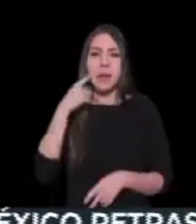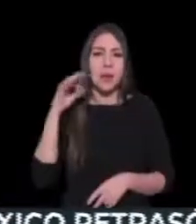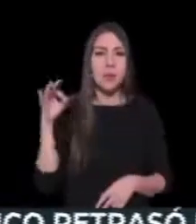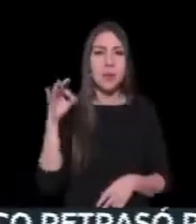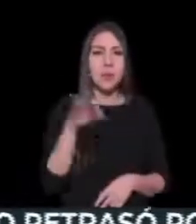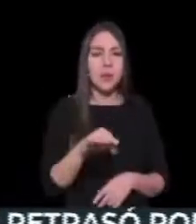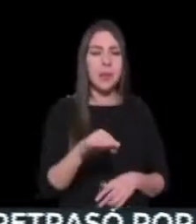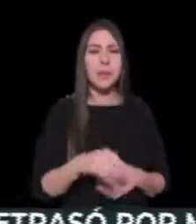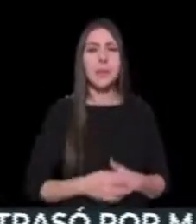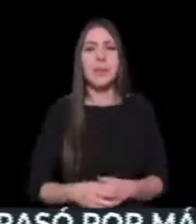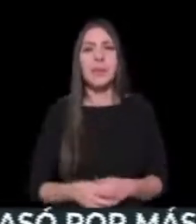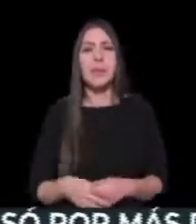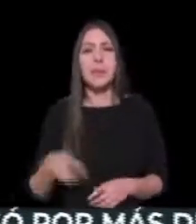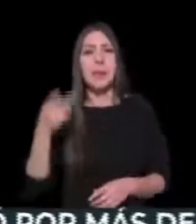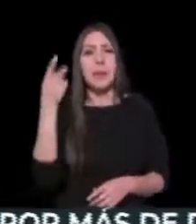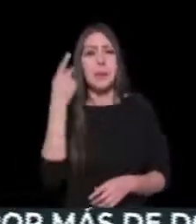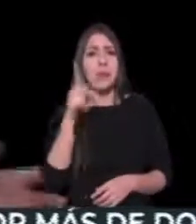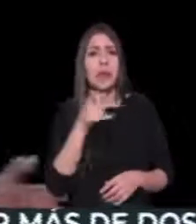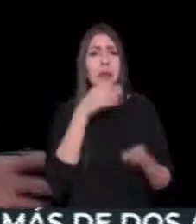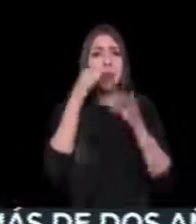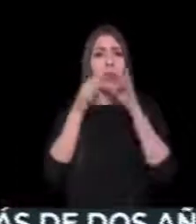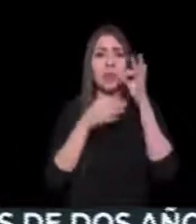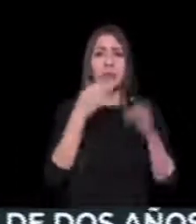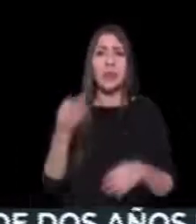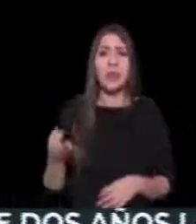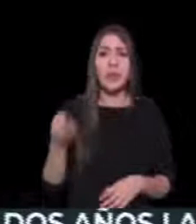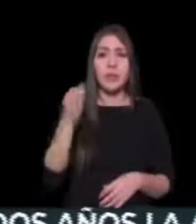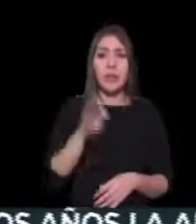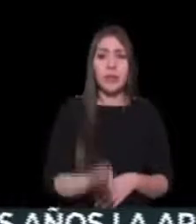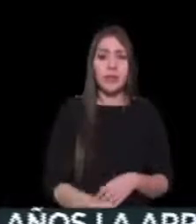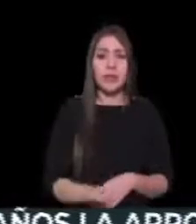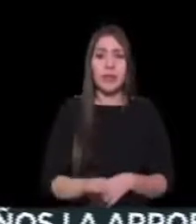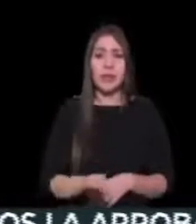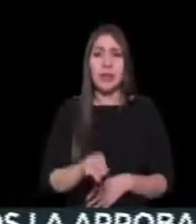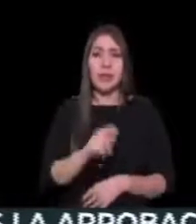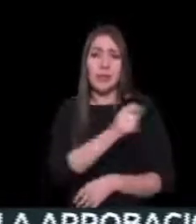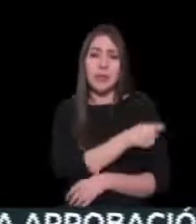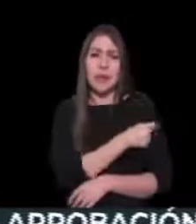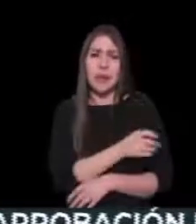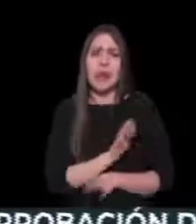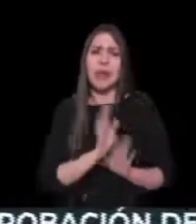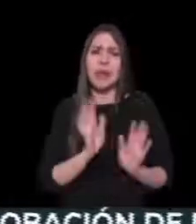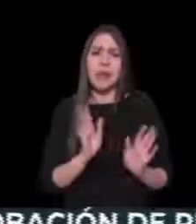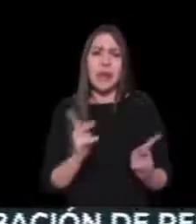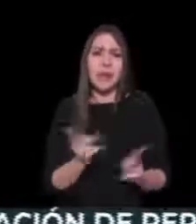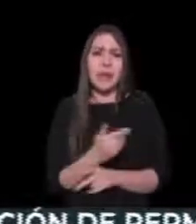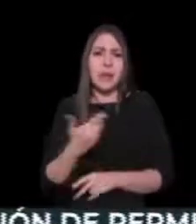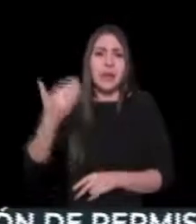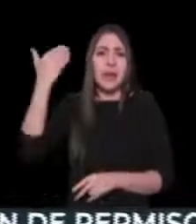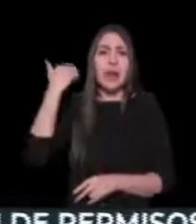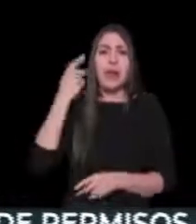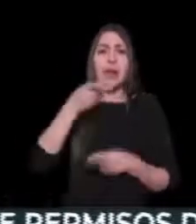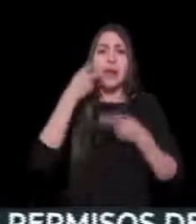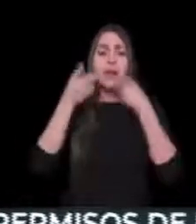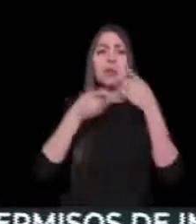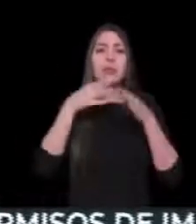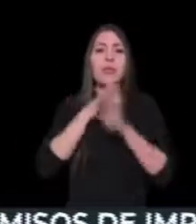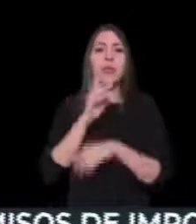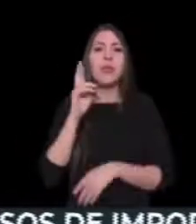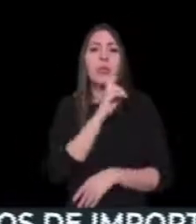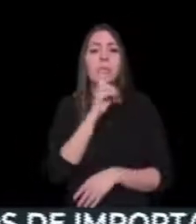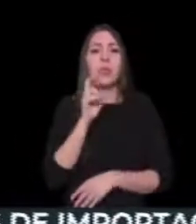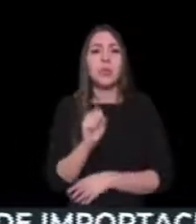Pero recordemos, la infodemia sobre las vacunas ya viene, pasó Sputnik, que había mucha, decían que no